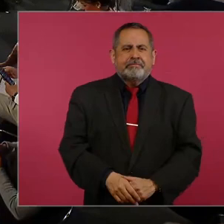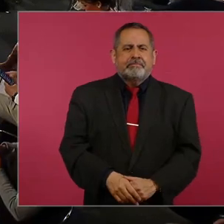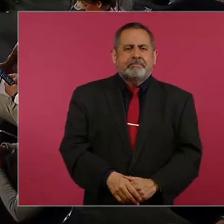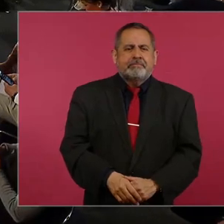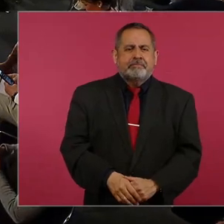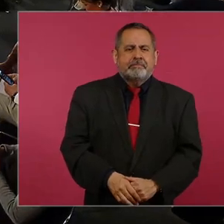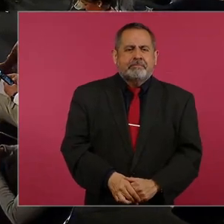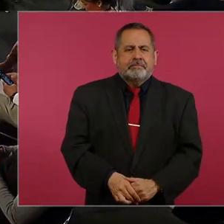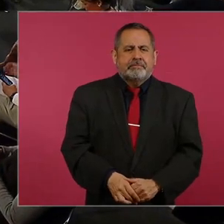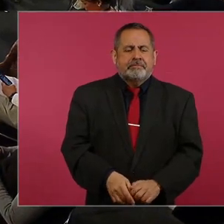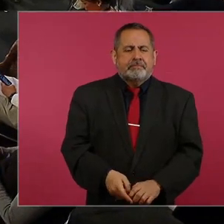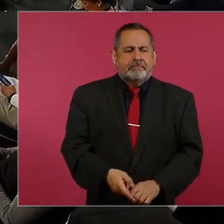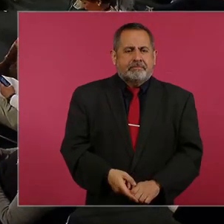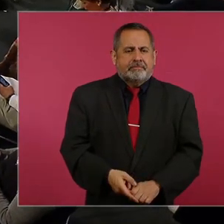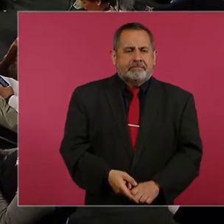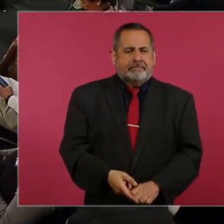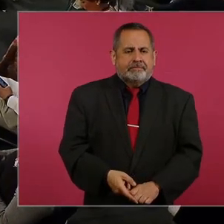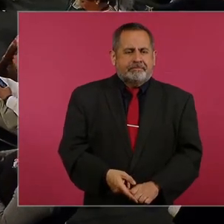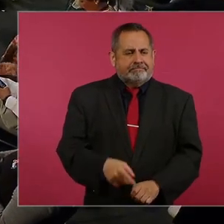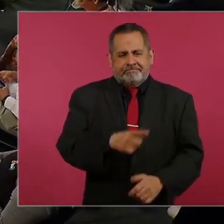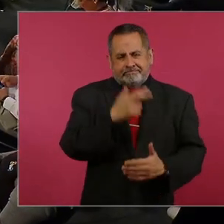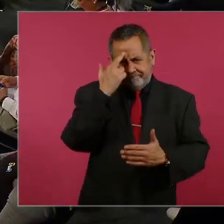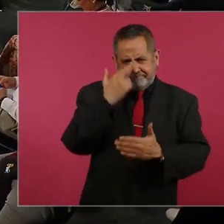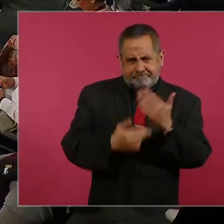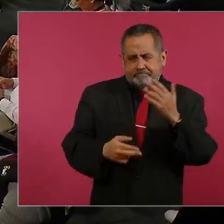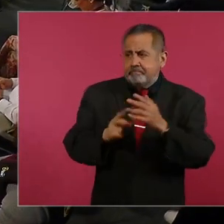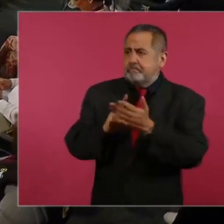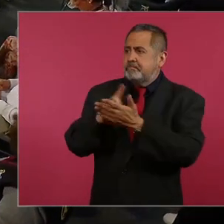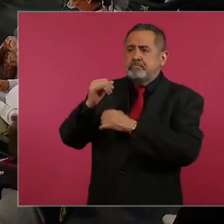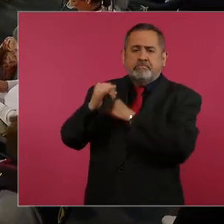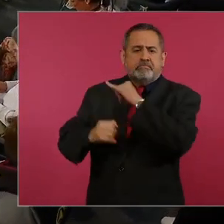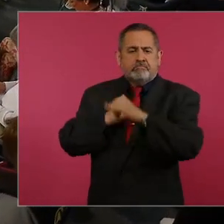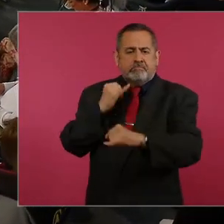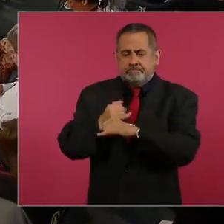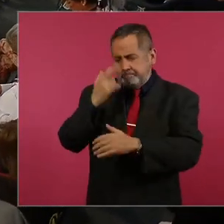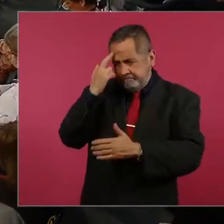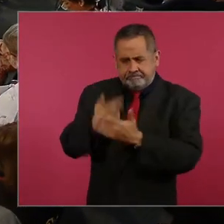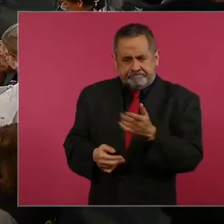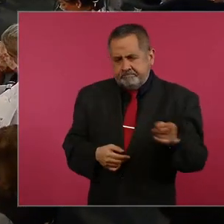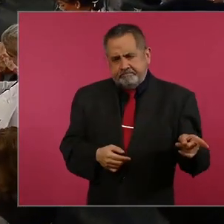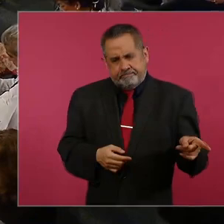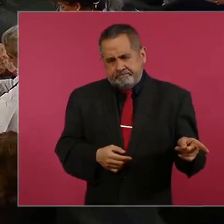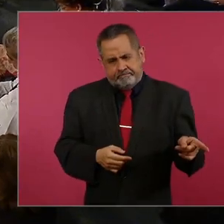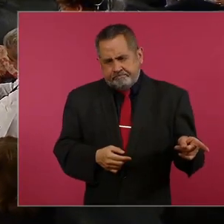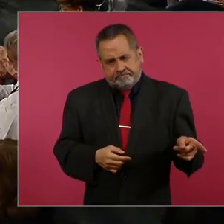Además, es violatorio del derecho internacional, no puede un Estado